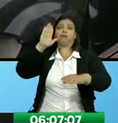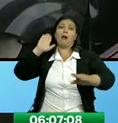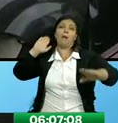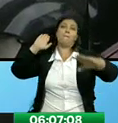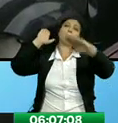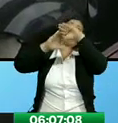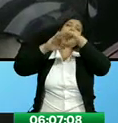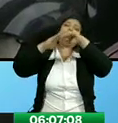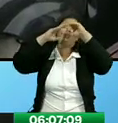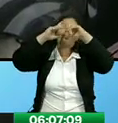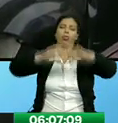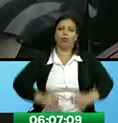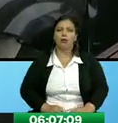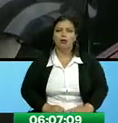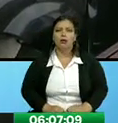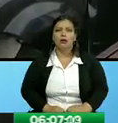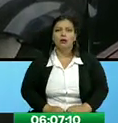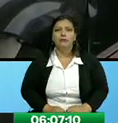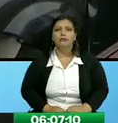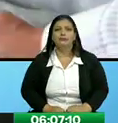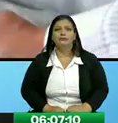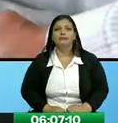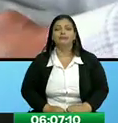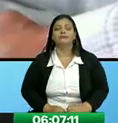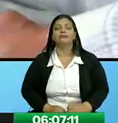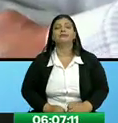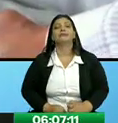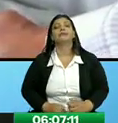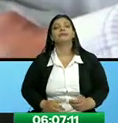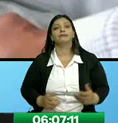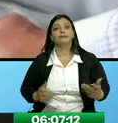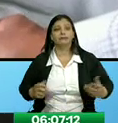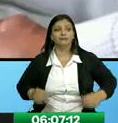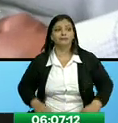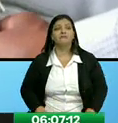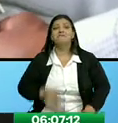Ajá. ¿Por qué que tenían el miedo a los pen? Porque son bastantes. Son bastantes. Son bastantes.